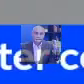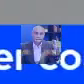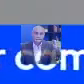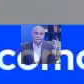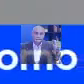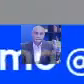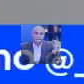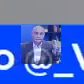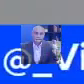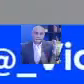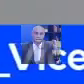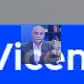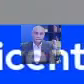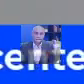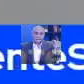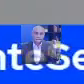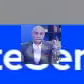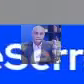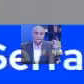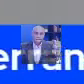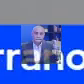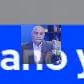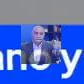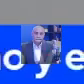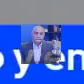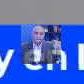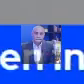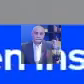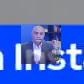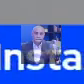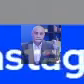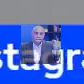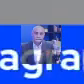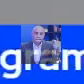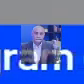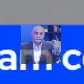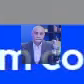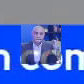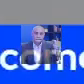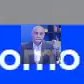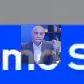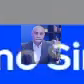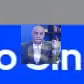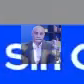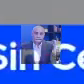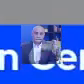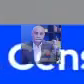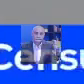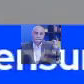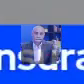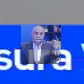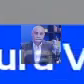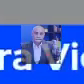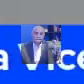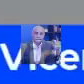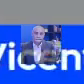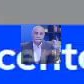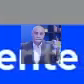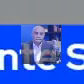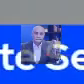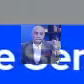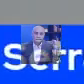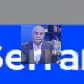que andes por allá. Y pues yo siempre coincido en muchas cosas contigo, en las que no, pues se puede platicar. Y